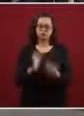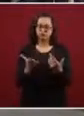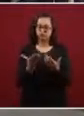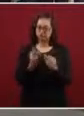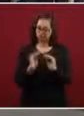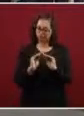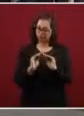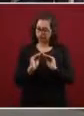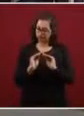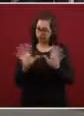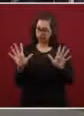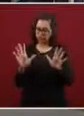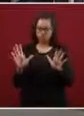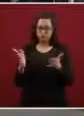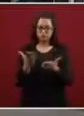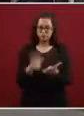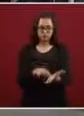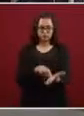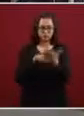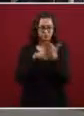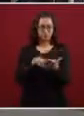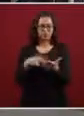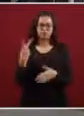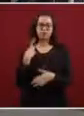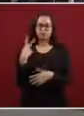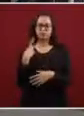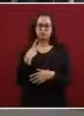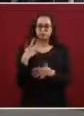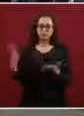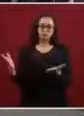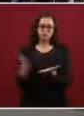separación de la anterior política.